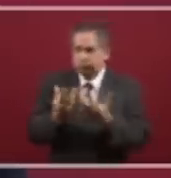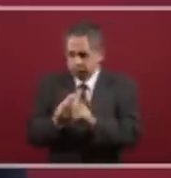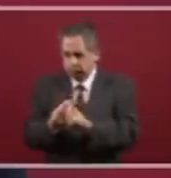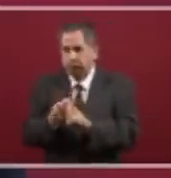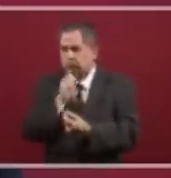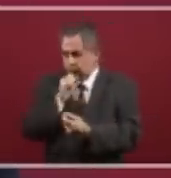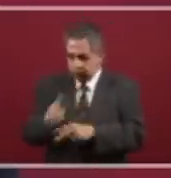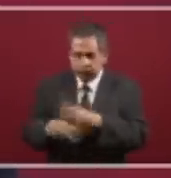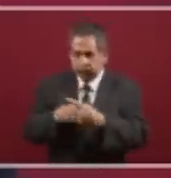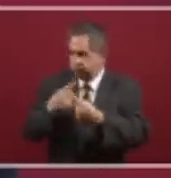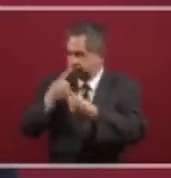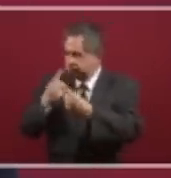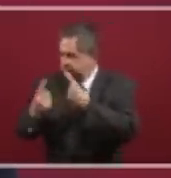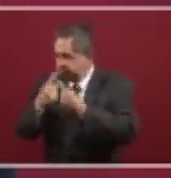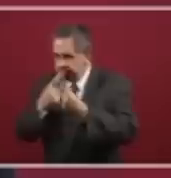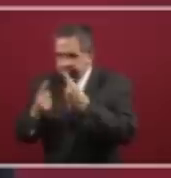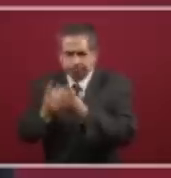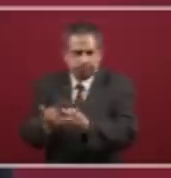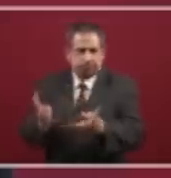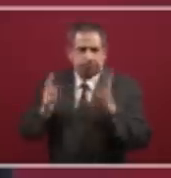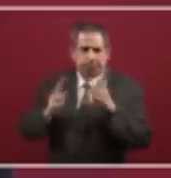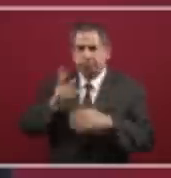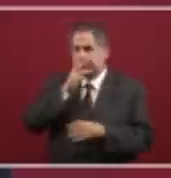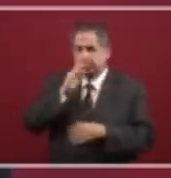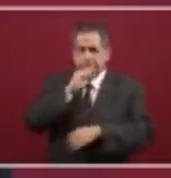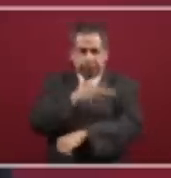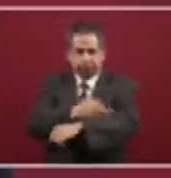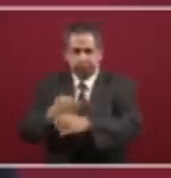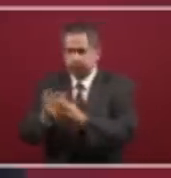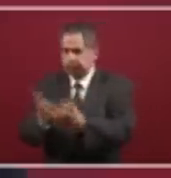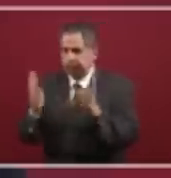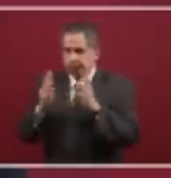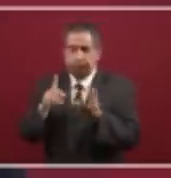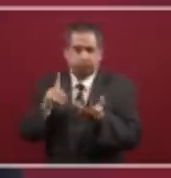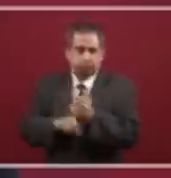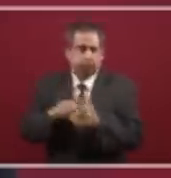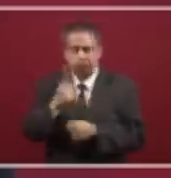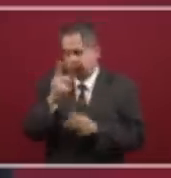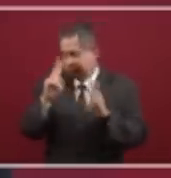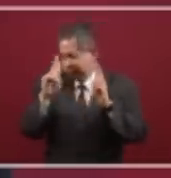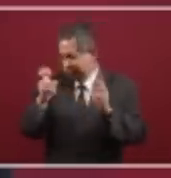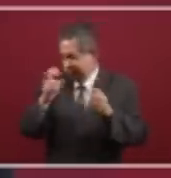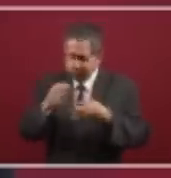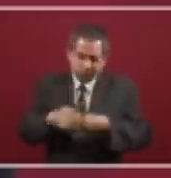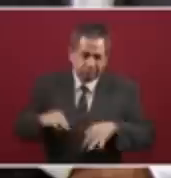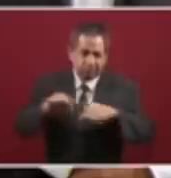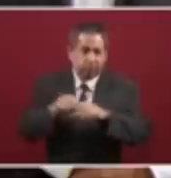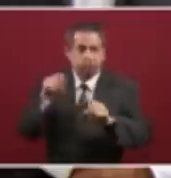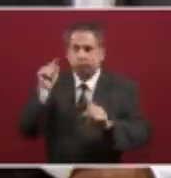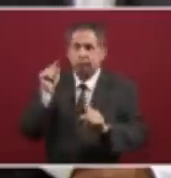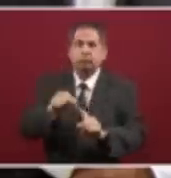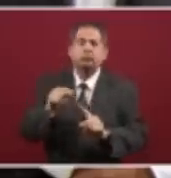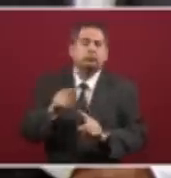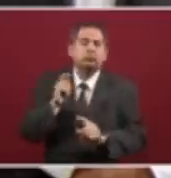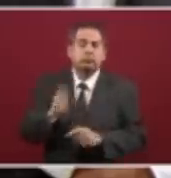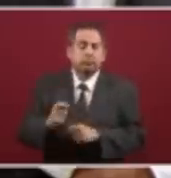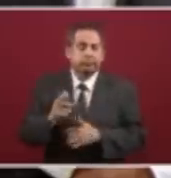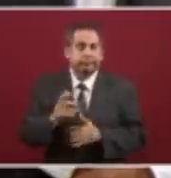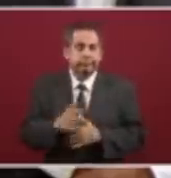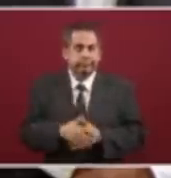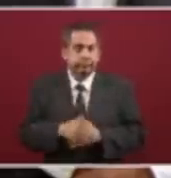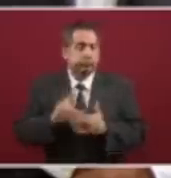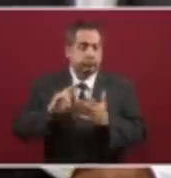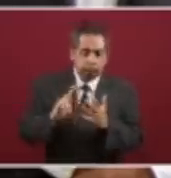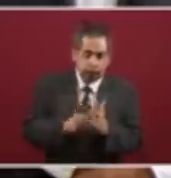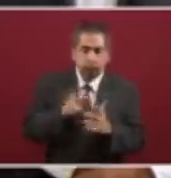dialogando con todos los padres de familia hay un tema que es muy importante que es el restablecimiento